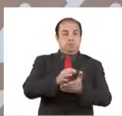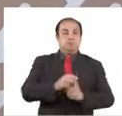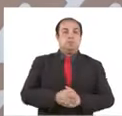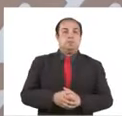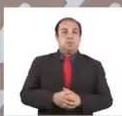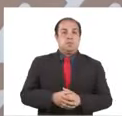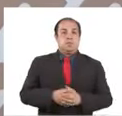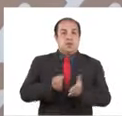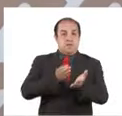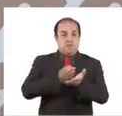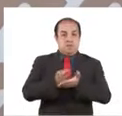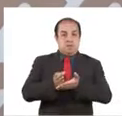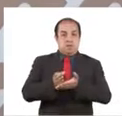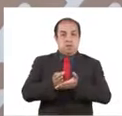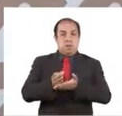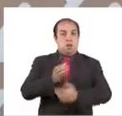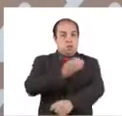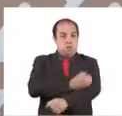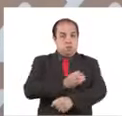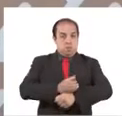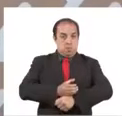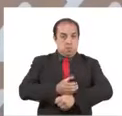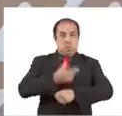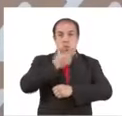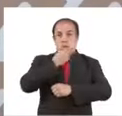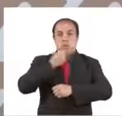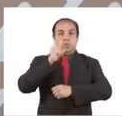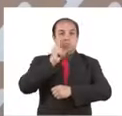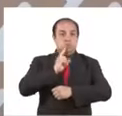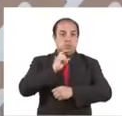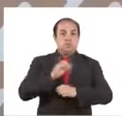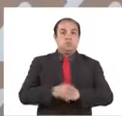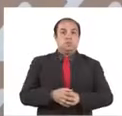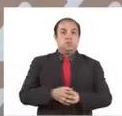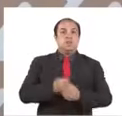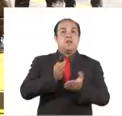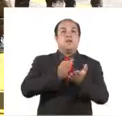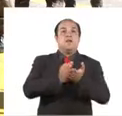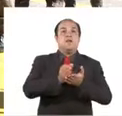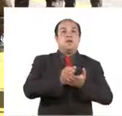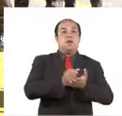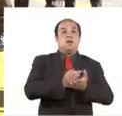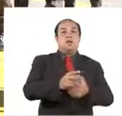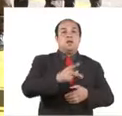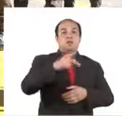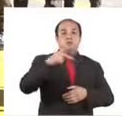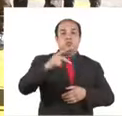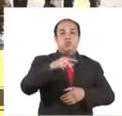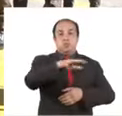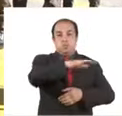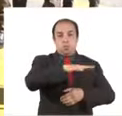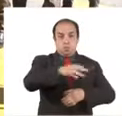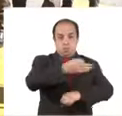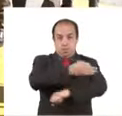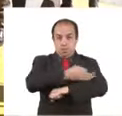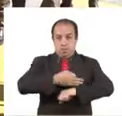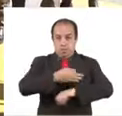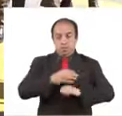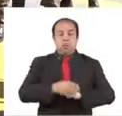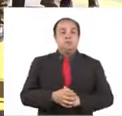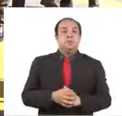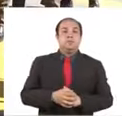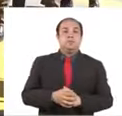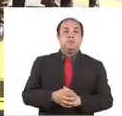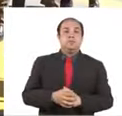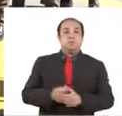la lealtad a sus compañeros y compañeras, la lealtad a sus familias, la lealtad